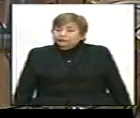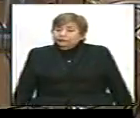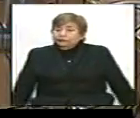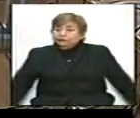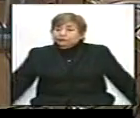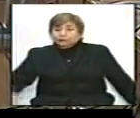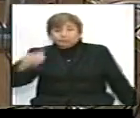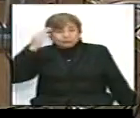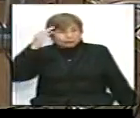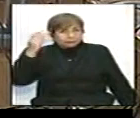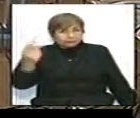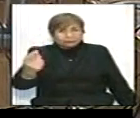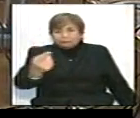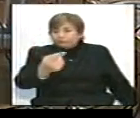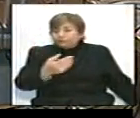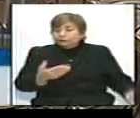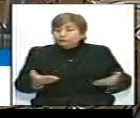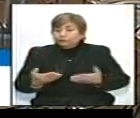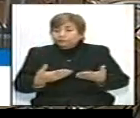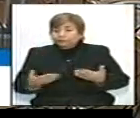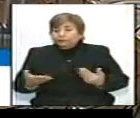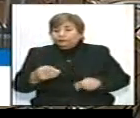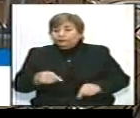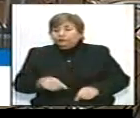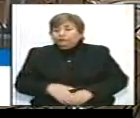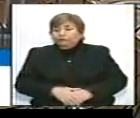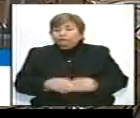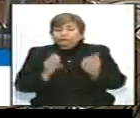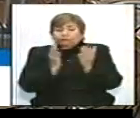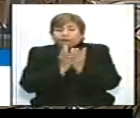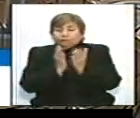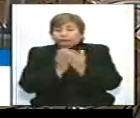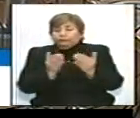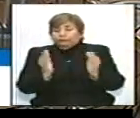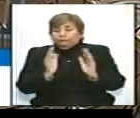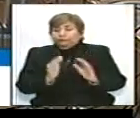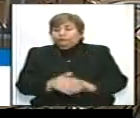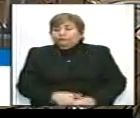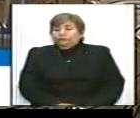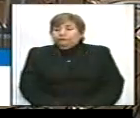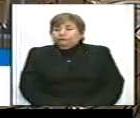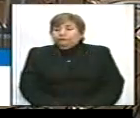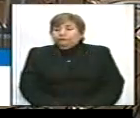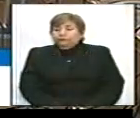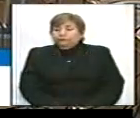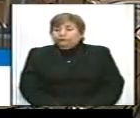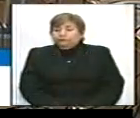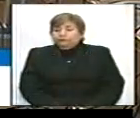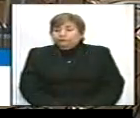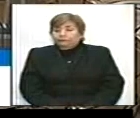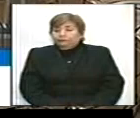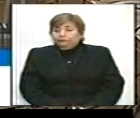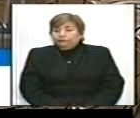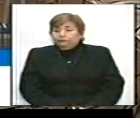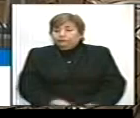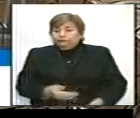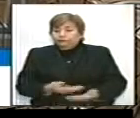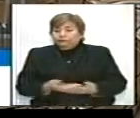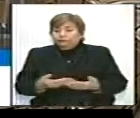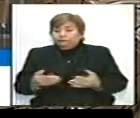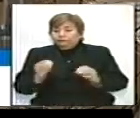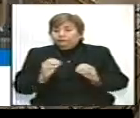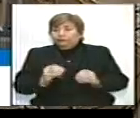Saludarle a cada uno de ustedes, a todos los presentes, a los funcionarios del Ministerio de Educación y también a la representante de la Municipalidad Provincial de Guimarães,